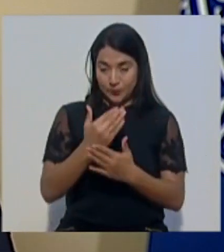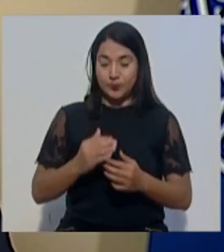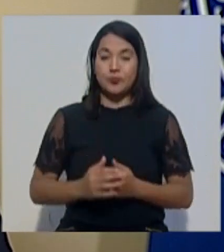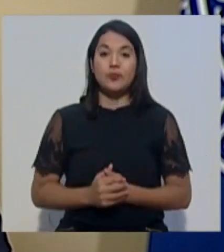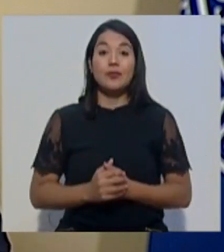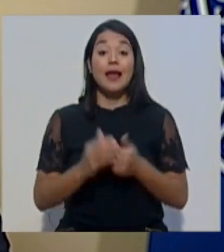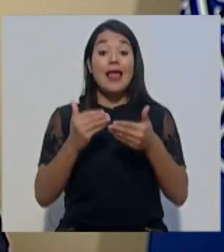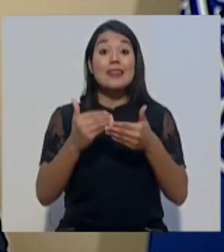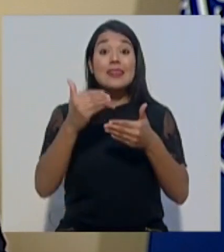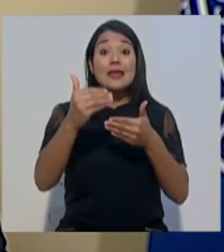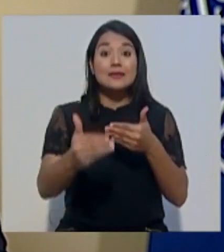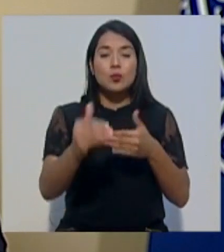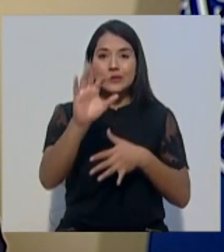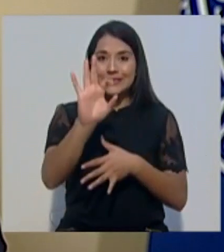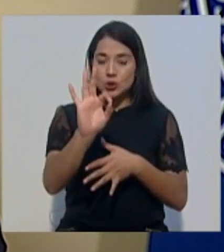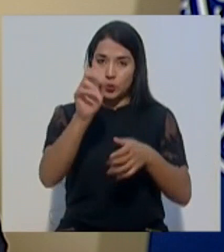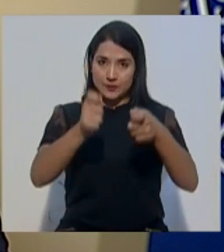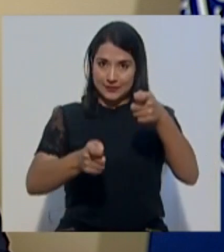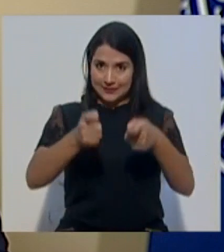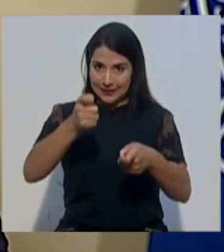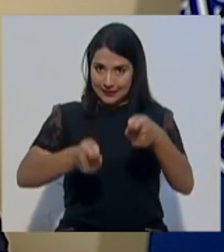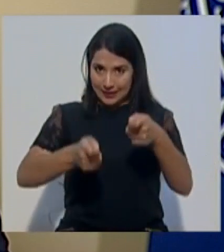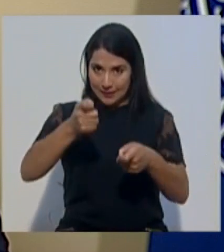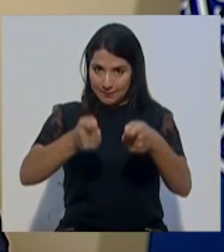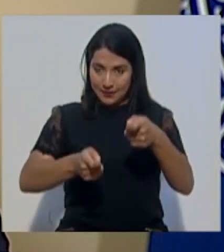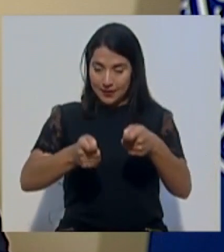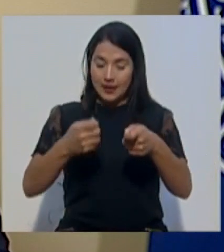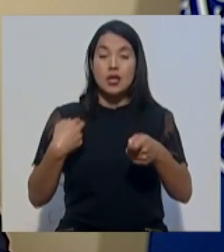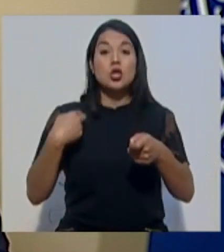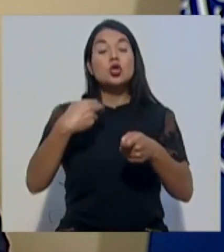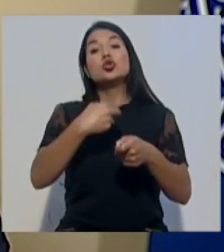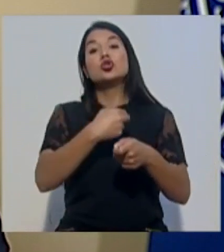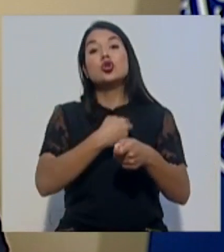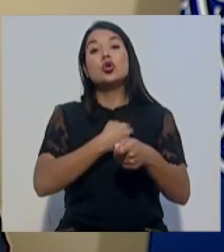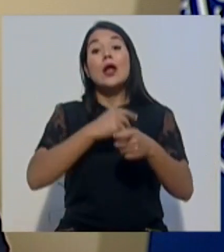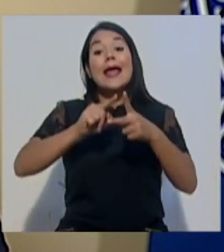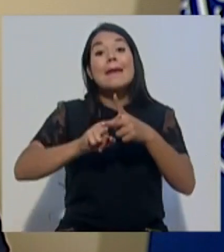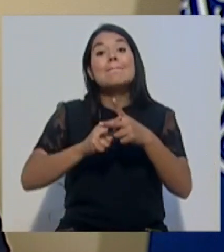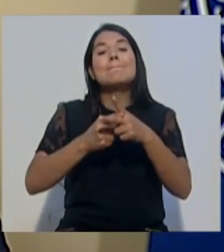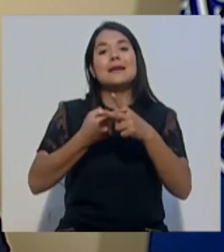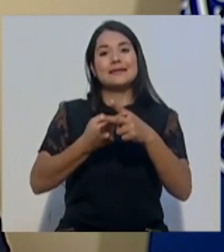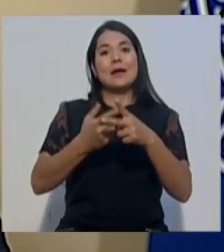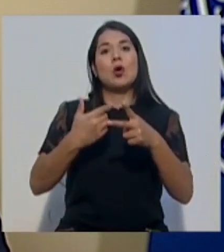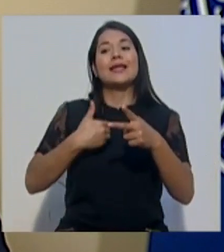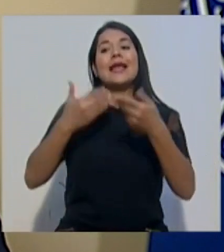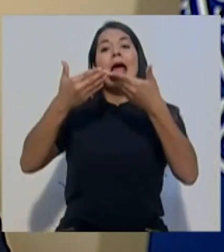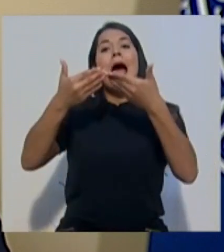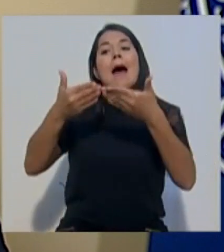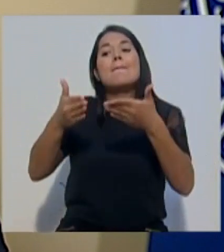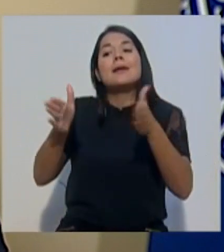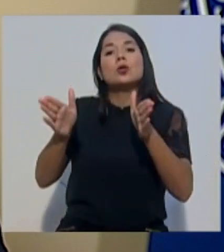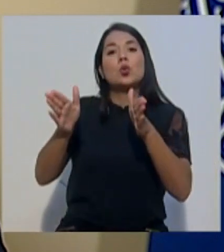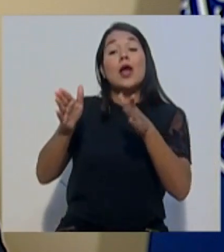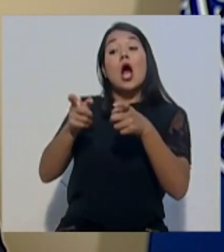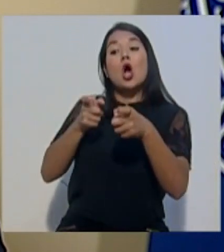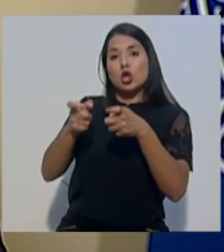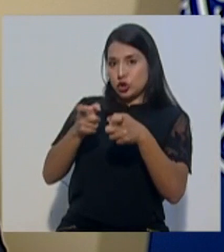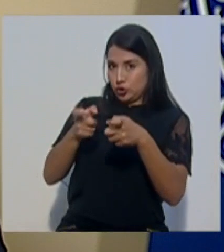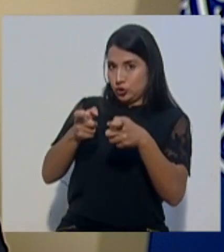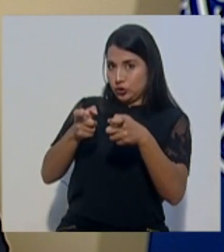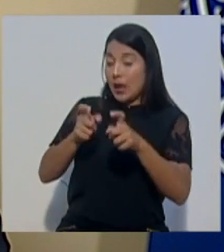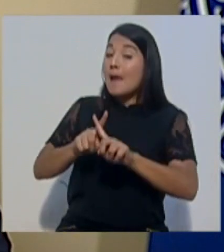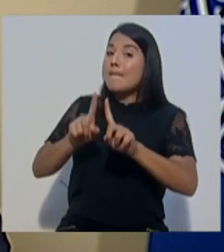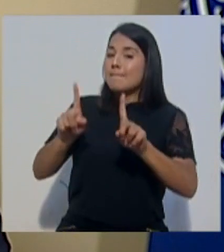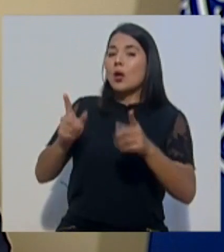Después del 9 de septiembre tendremos una apertura controlada, pero una apertura al fin y al